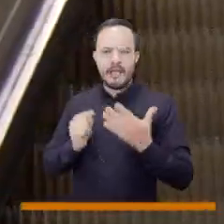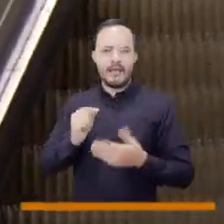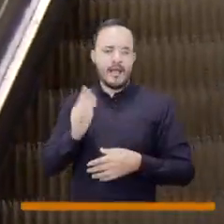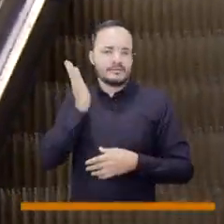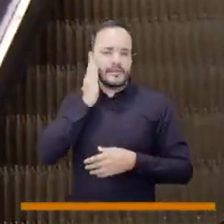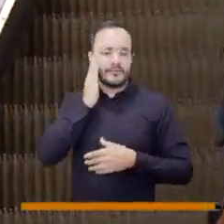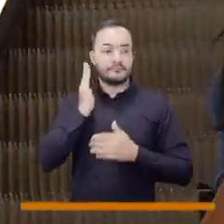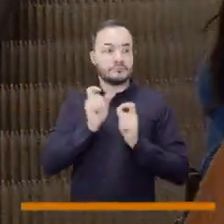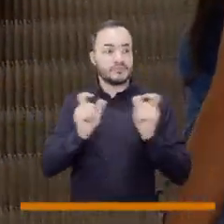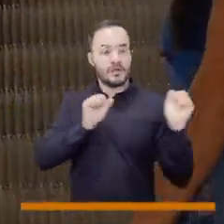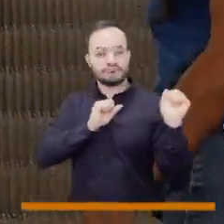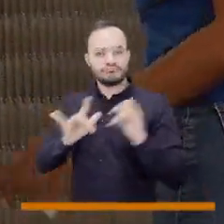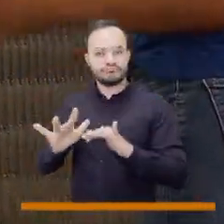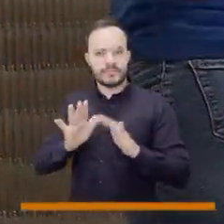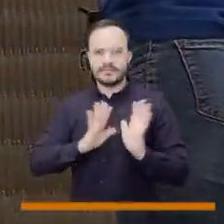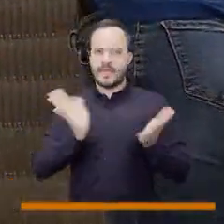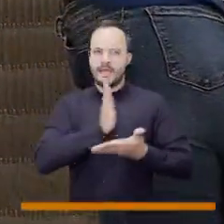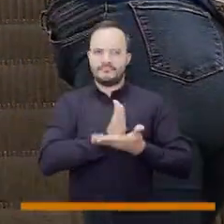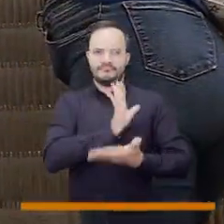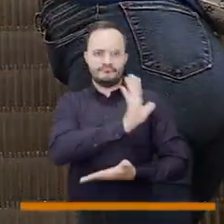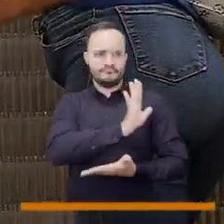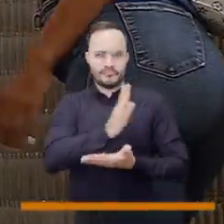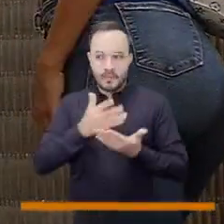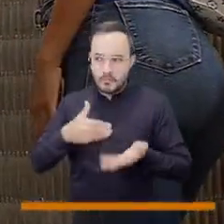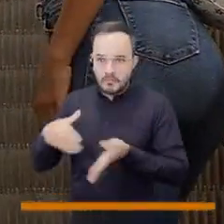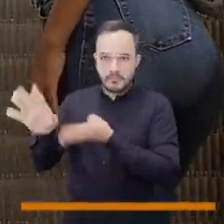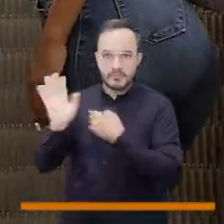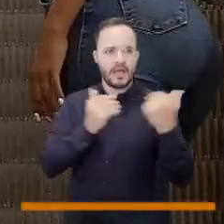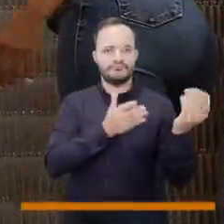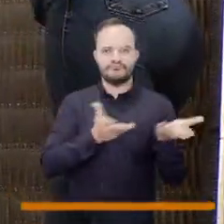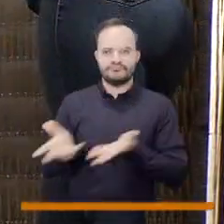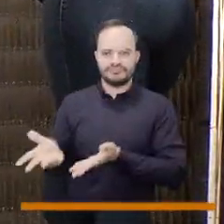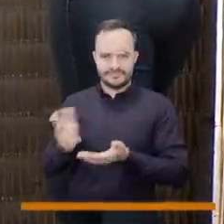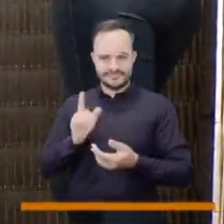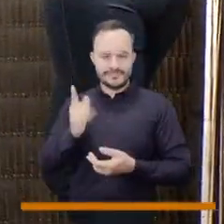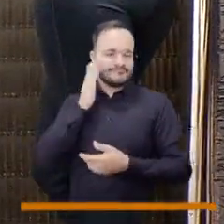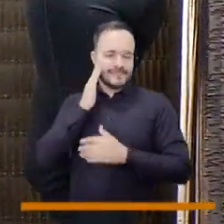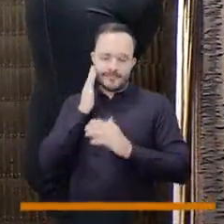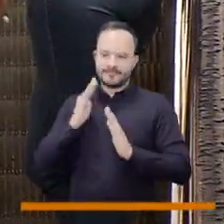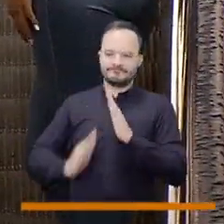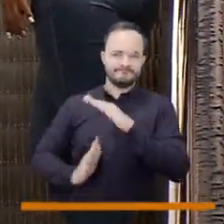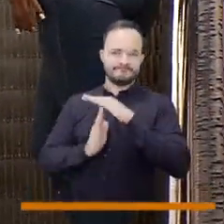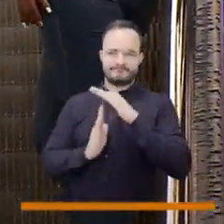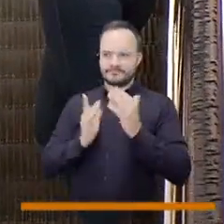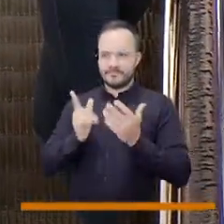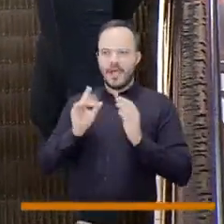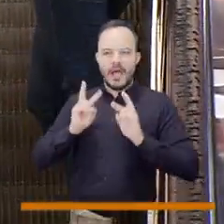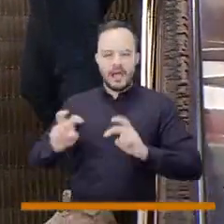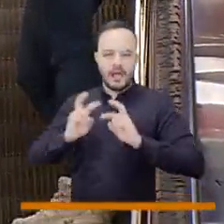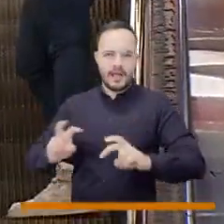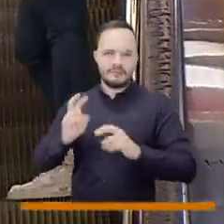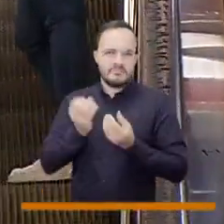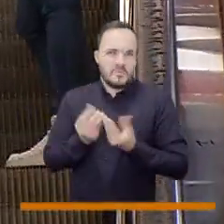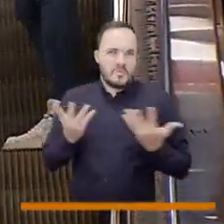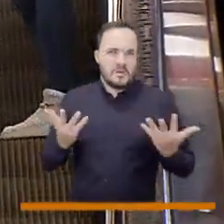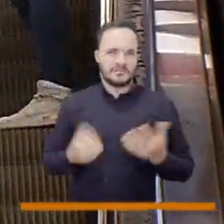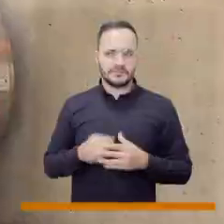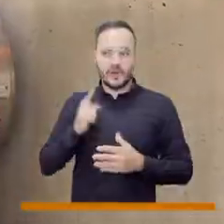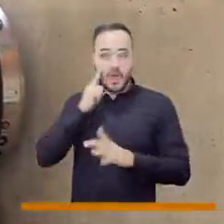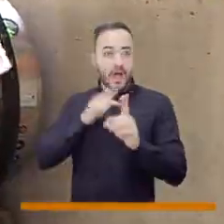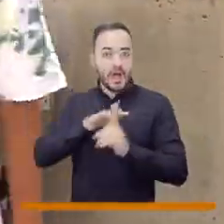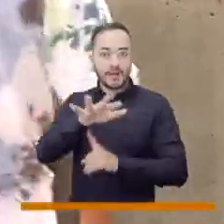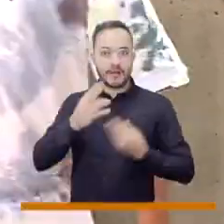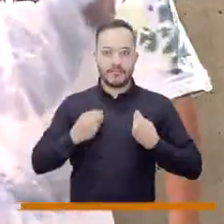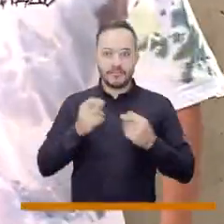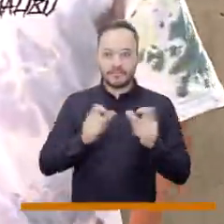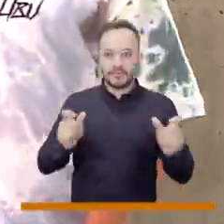zona, cuál es el número máximo de visitantes que puede recibir esta zona sin afectar la experiencia del visitante, pero también cuidando y